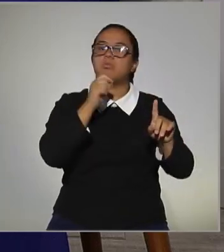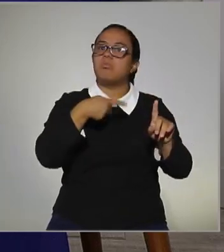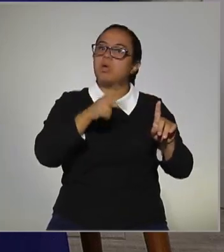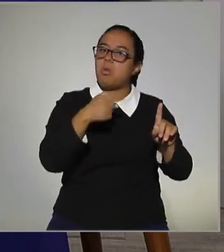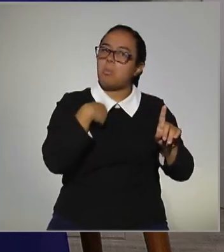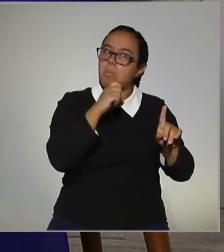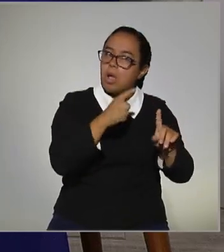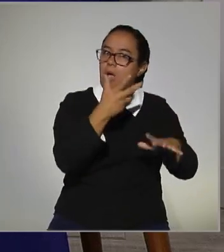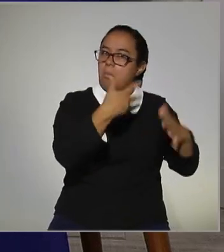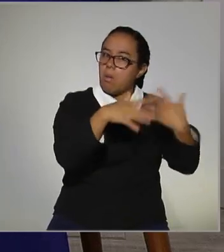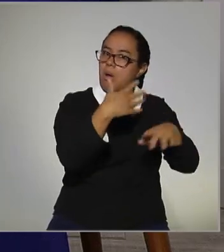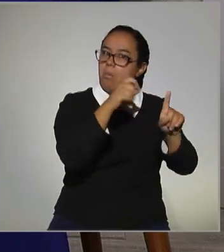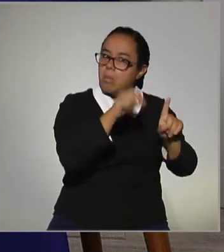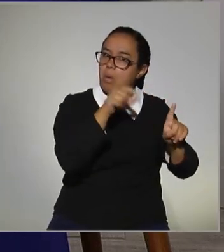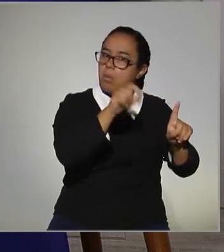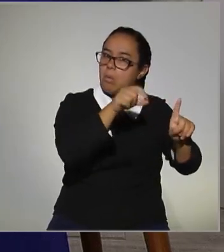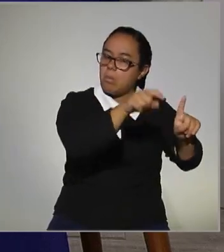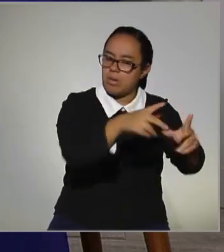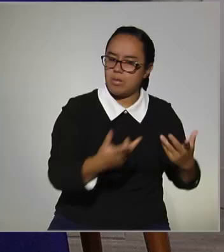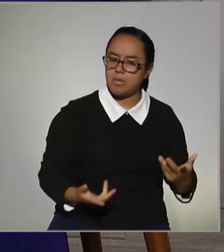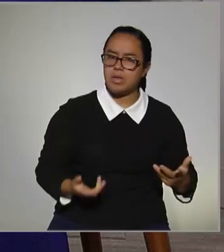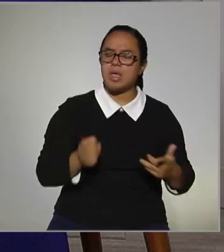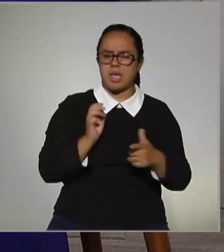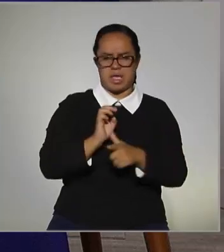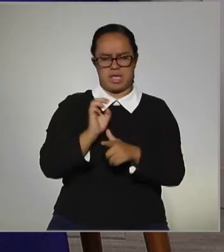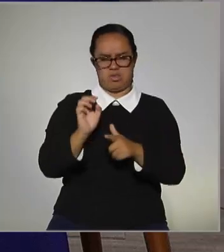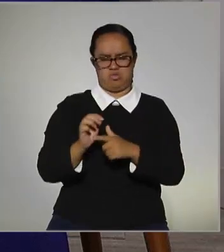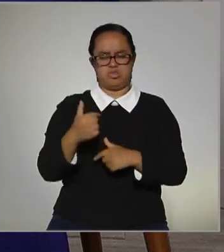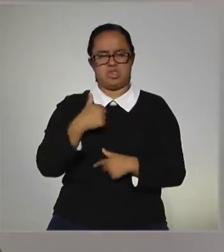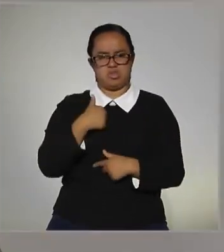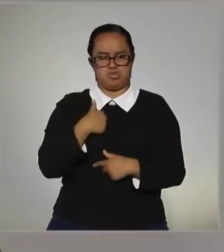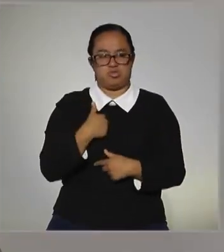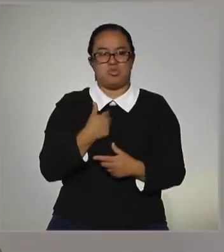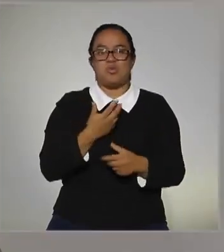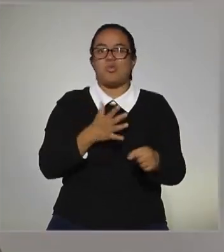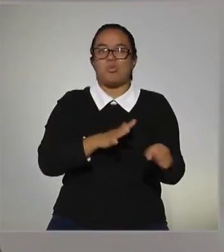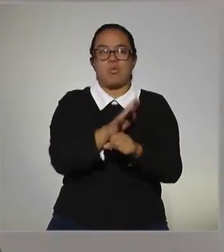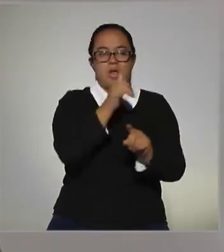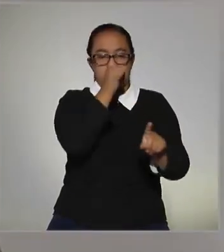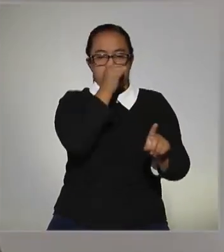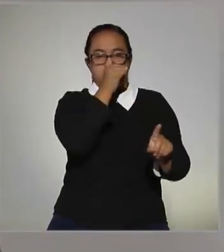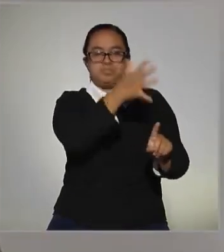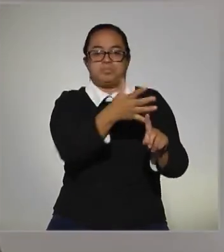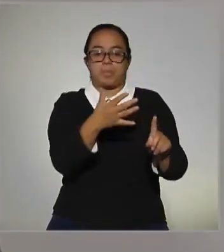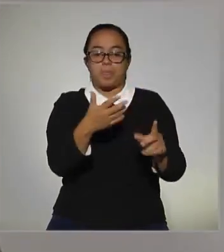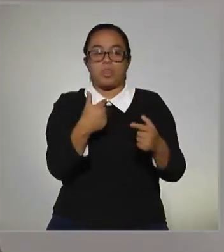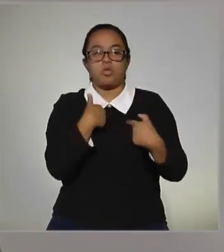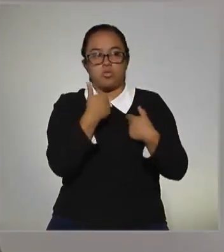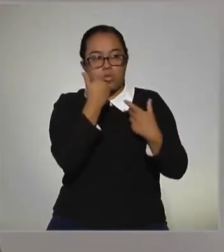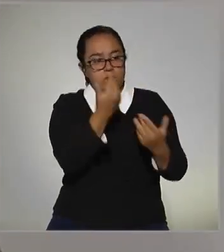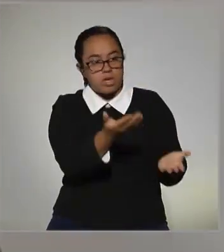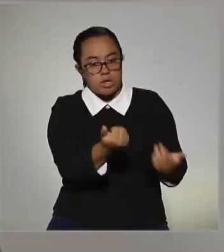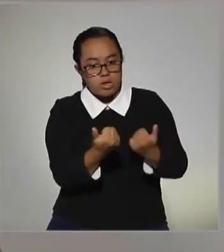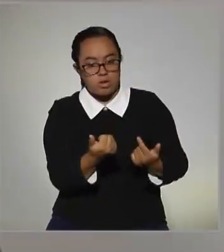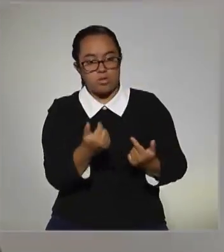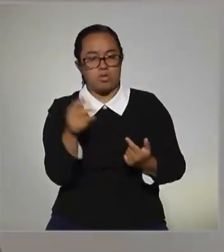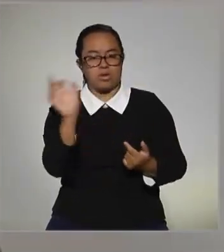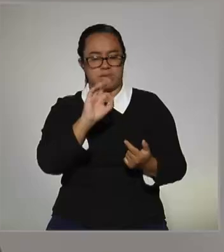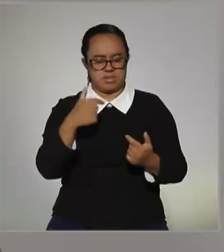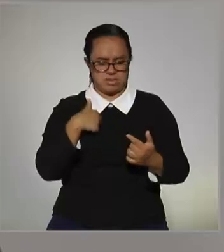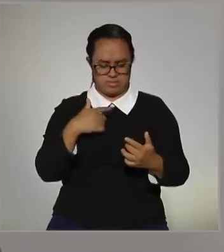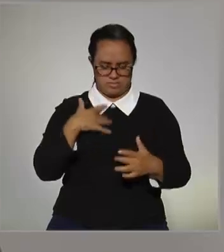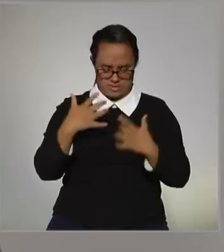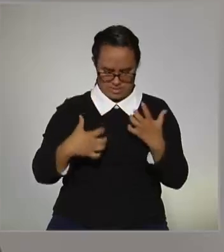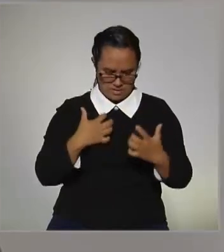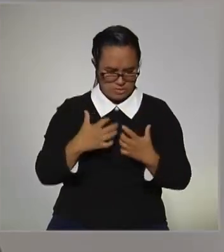tiempo uno podría preguntarse, bueno, ¿cuál es la demanda que inconscientemente estoy haciéndole a esa persona? ¿Qué es lo que estoy esperando y que a lo mejor me siento frustrado porque no me